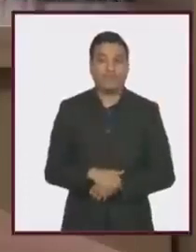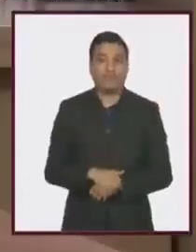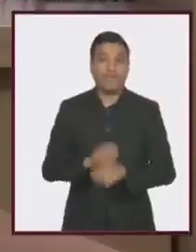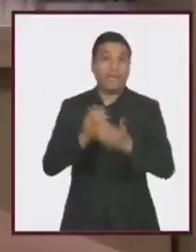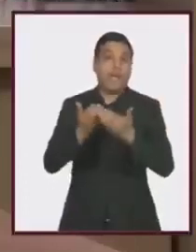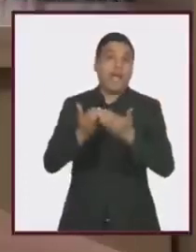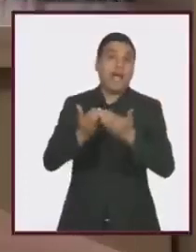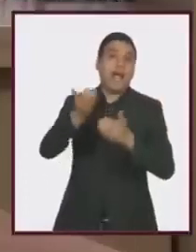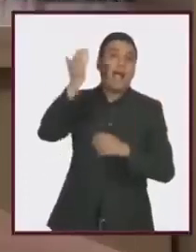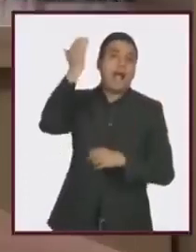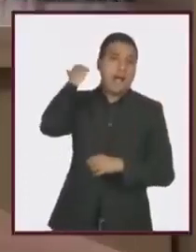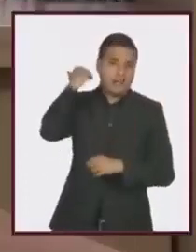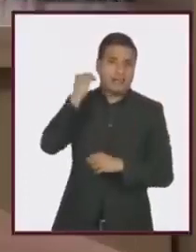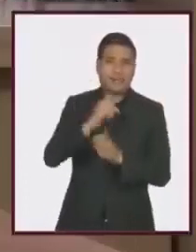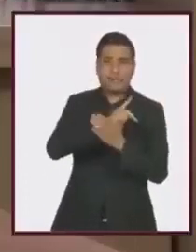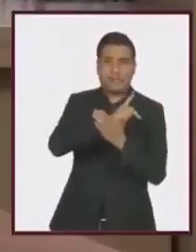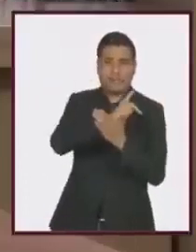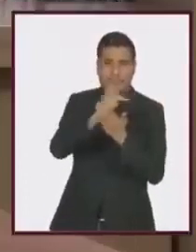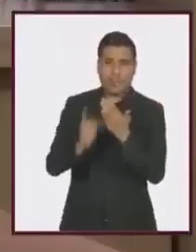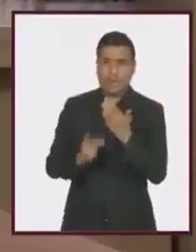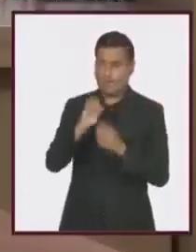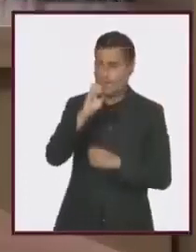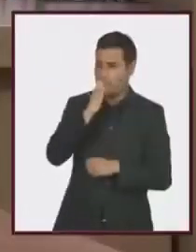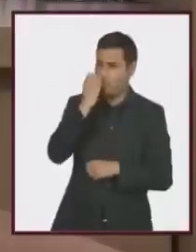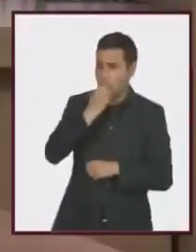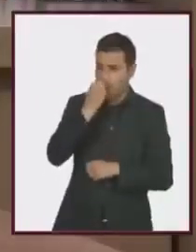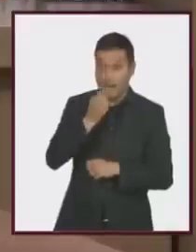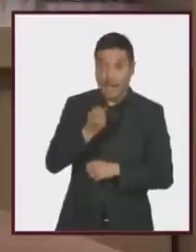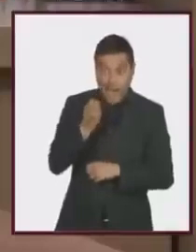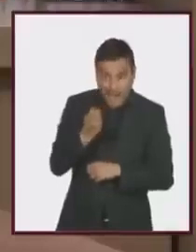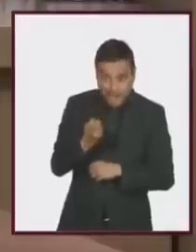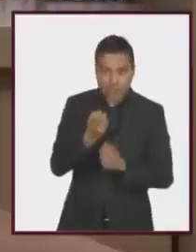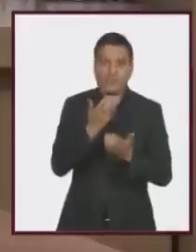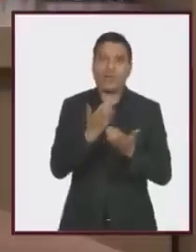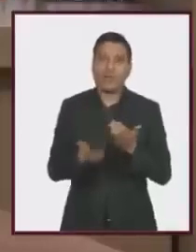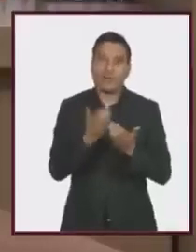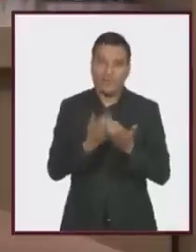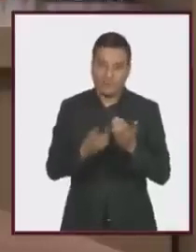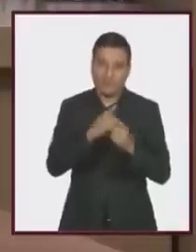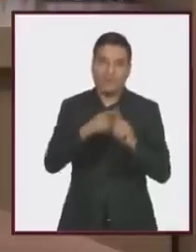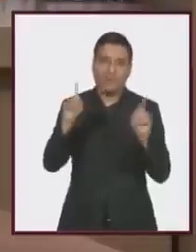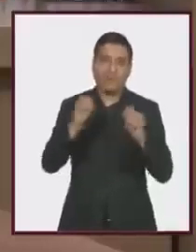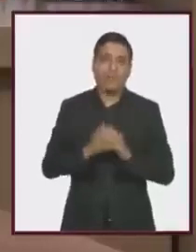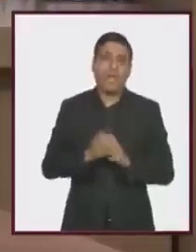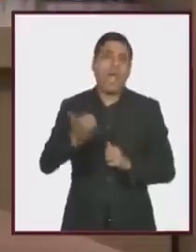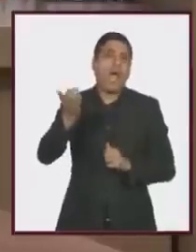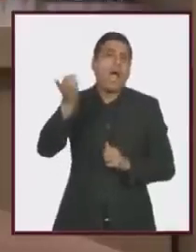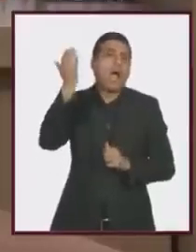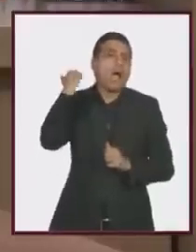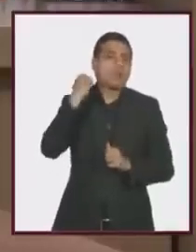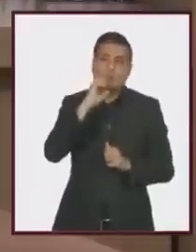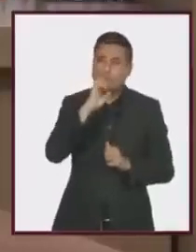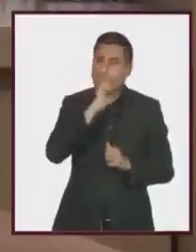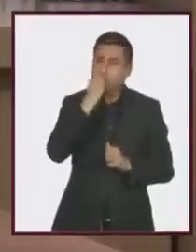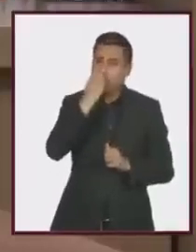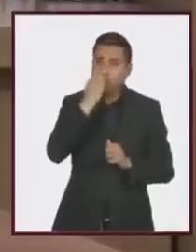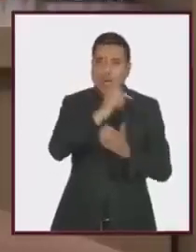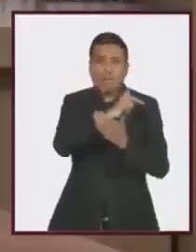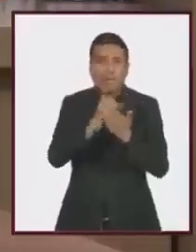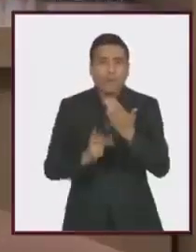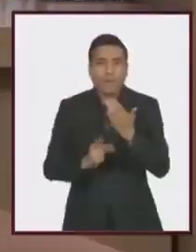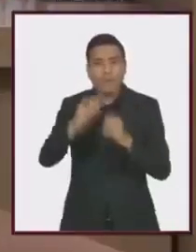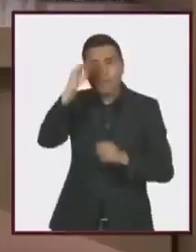anterior de las otras propuestas curriculares, en donde se parte solo de la homogeneidad y de hacer